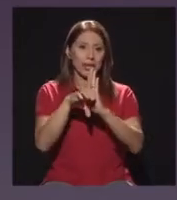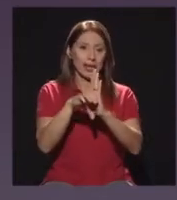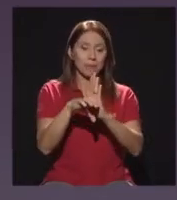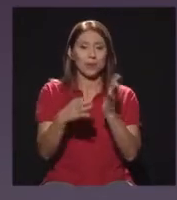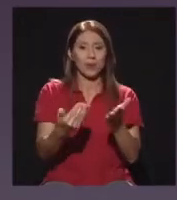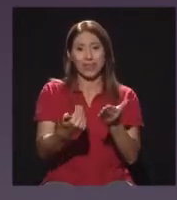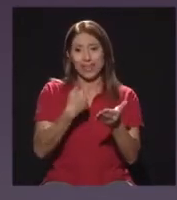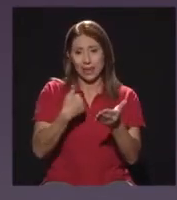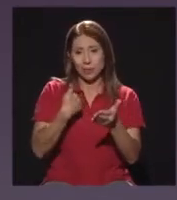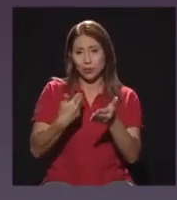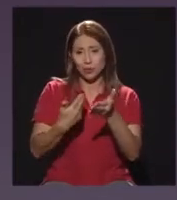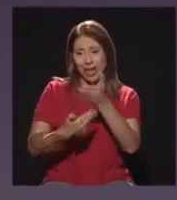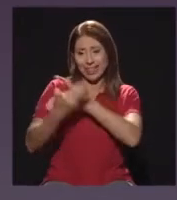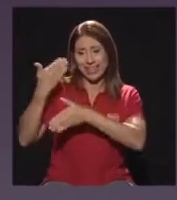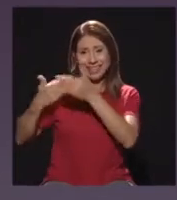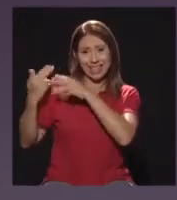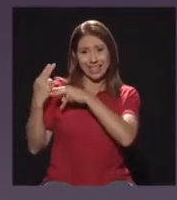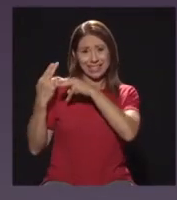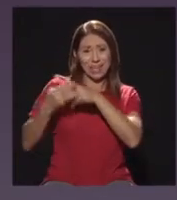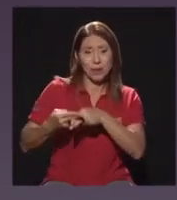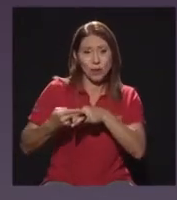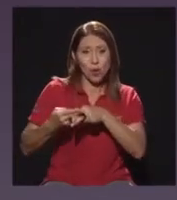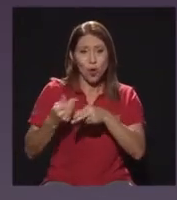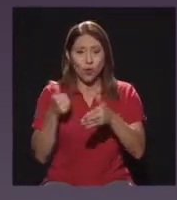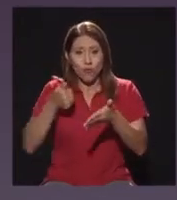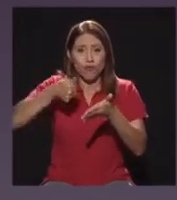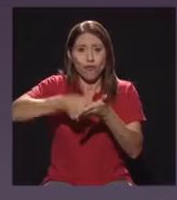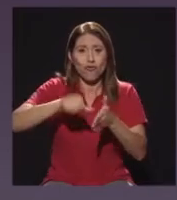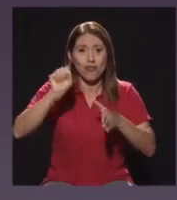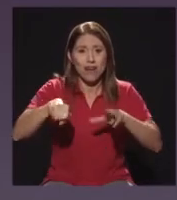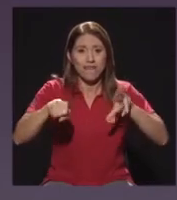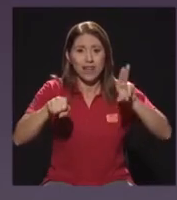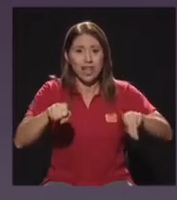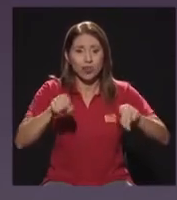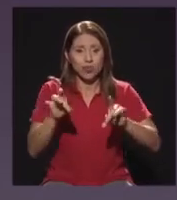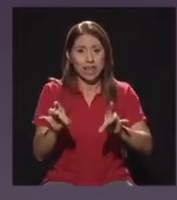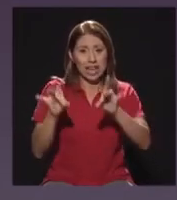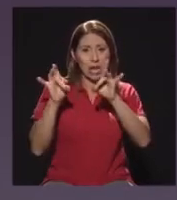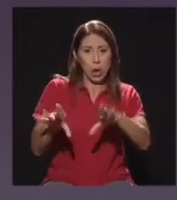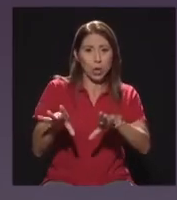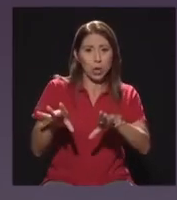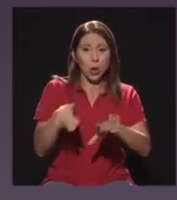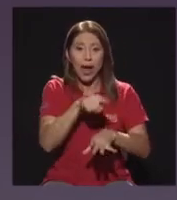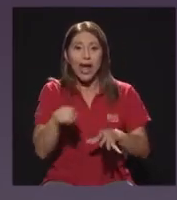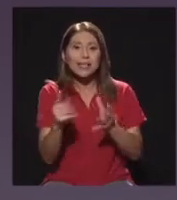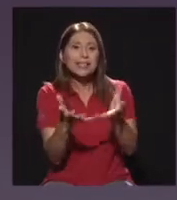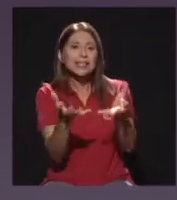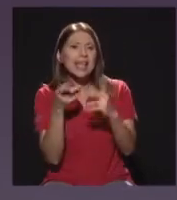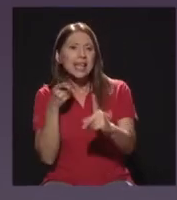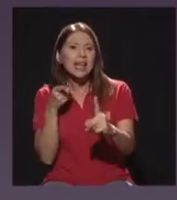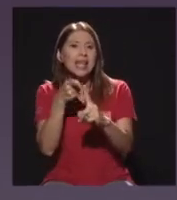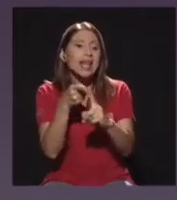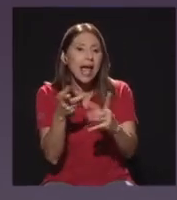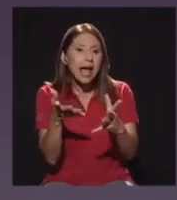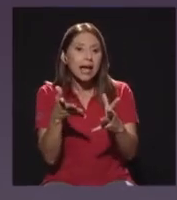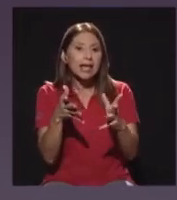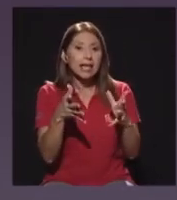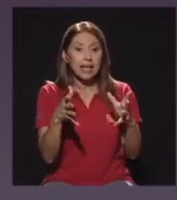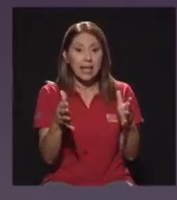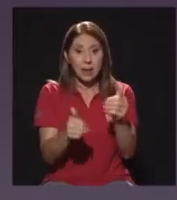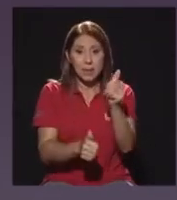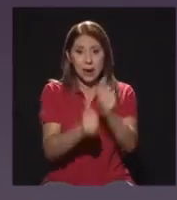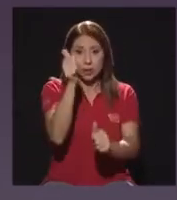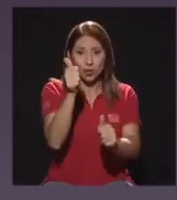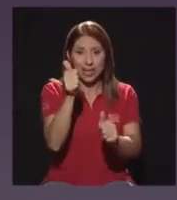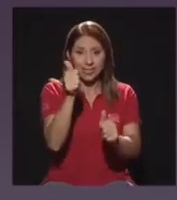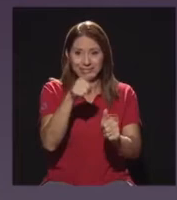antecedente de lo que se llamó el referéndum del odio verdad donde se pretendía que las mayorías o más bien la población y por lo tanto